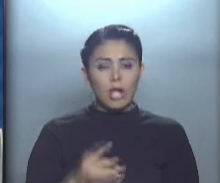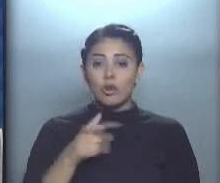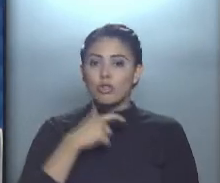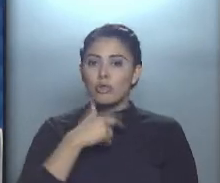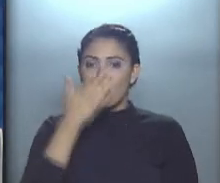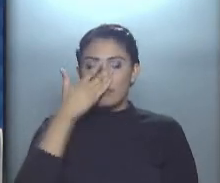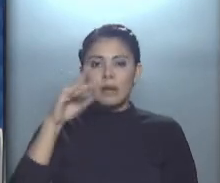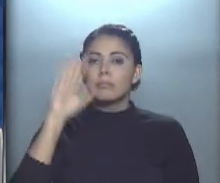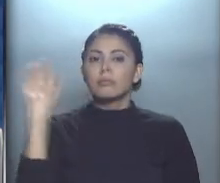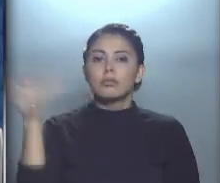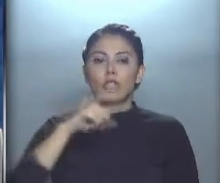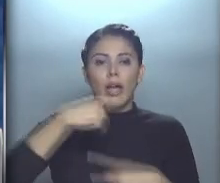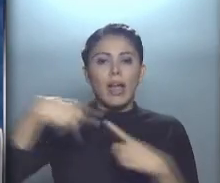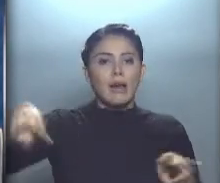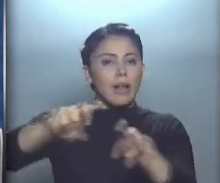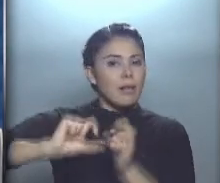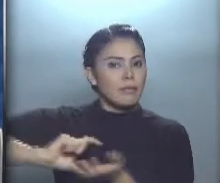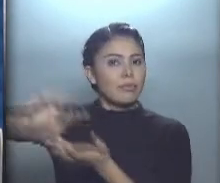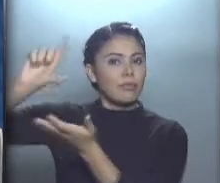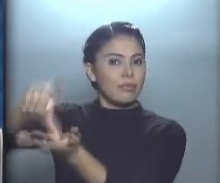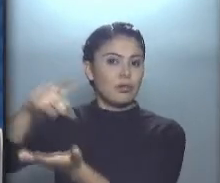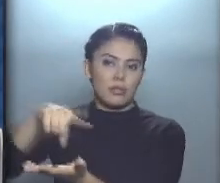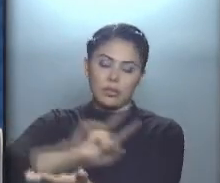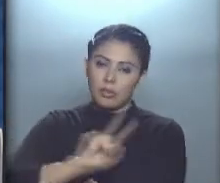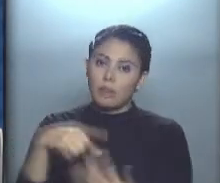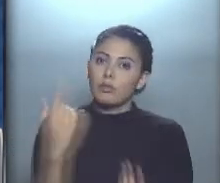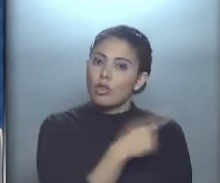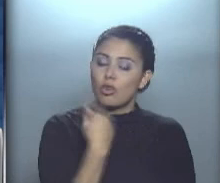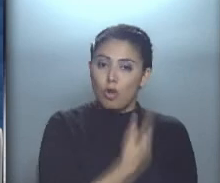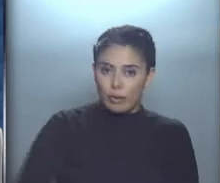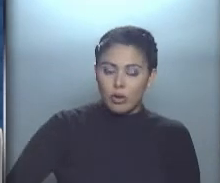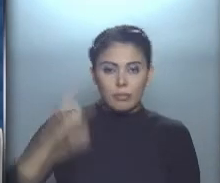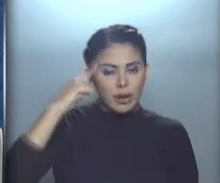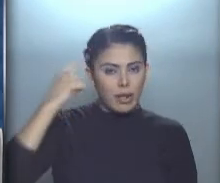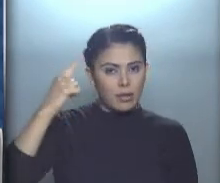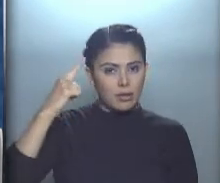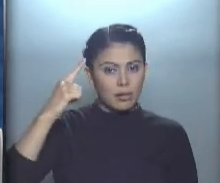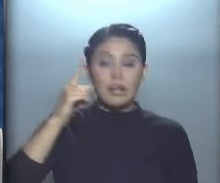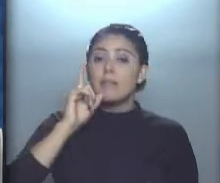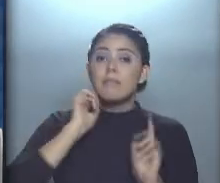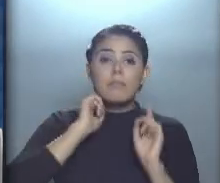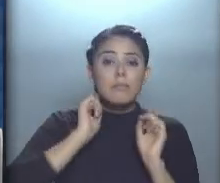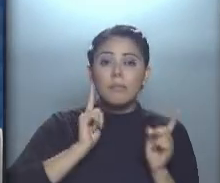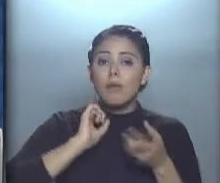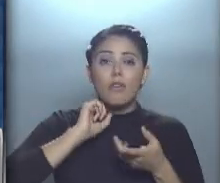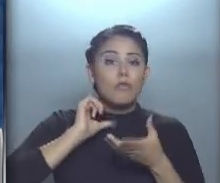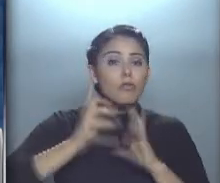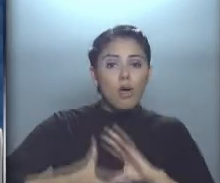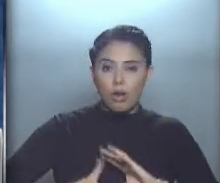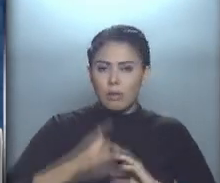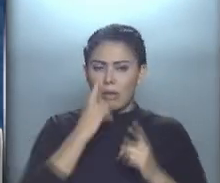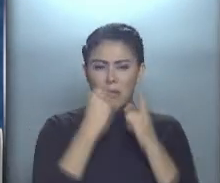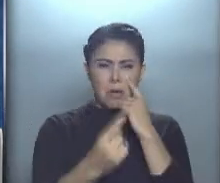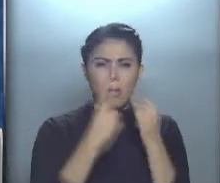del excedente de toda la cadena. En consecuencia, nosotros lo que creemos que, del mismo modo que se hacen